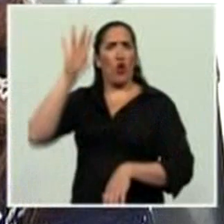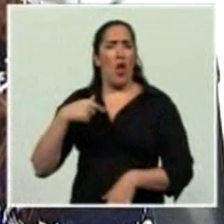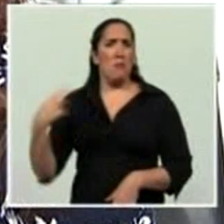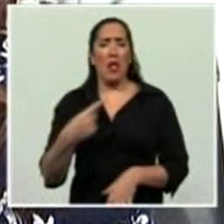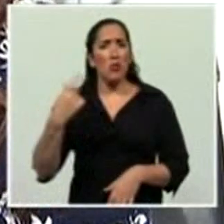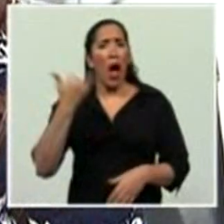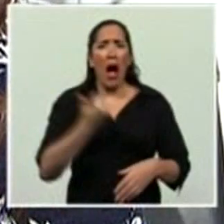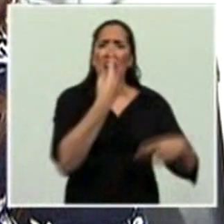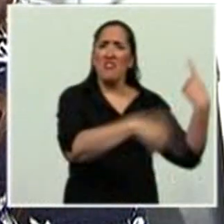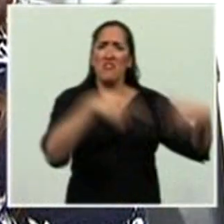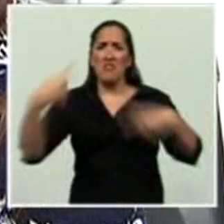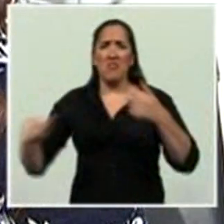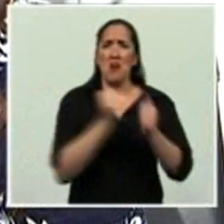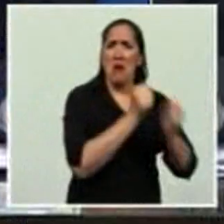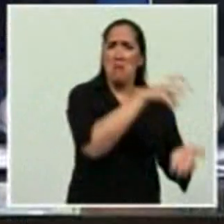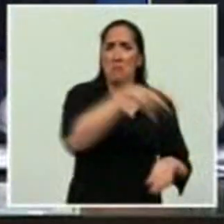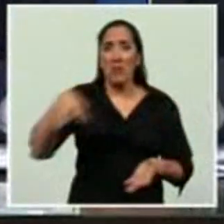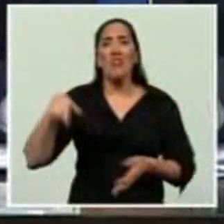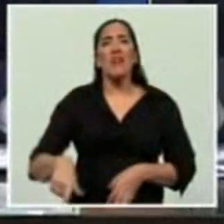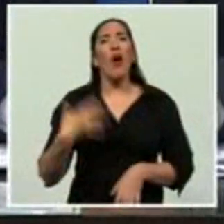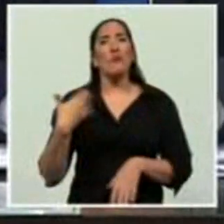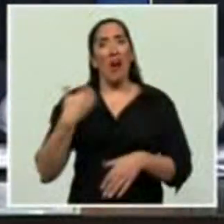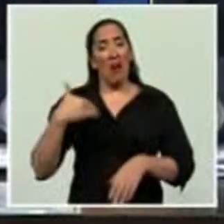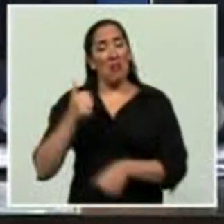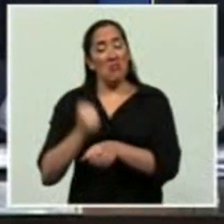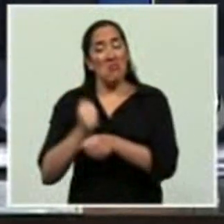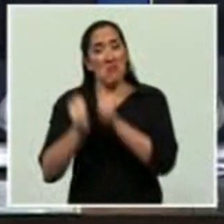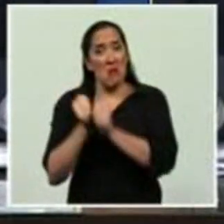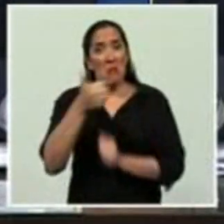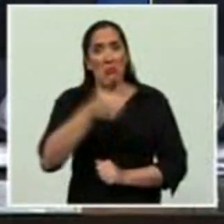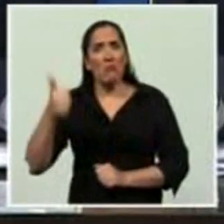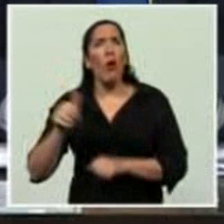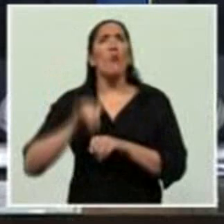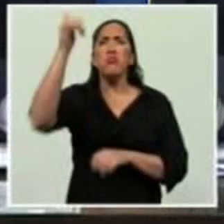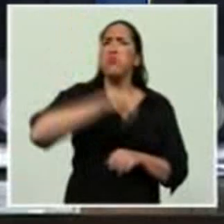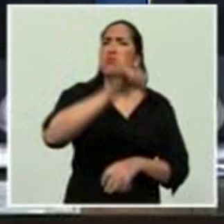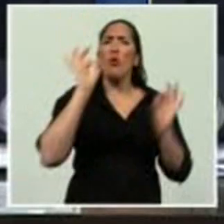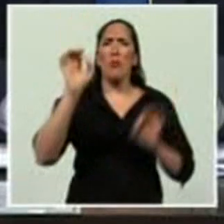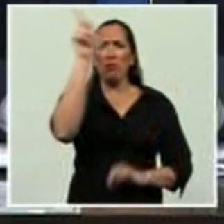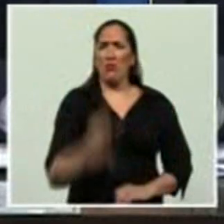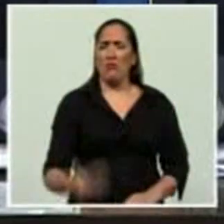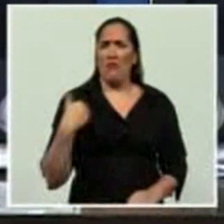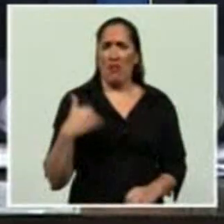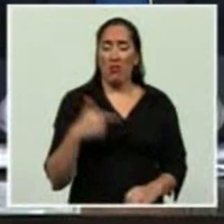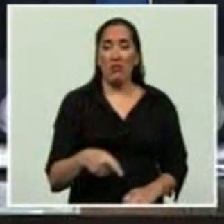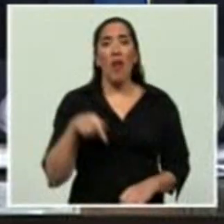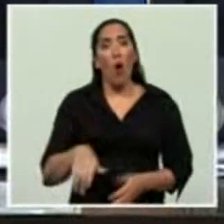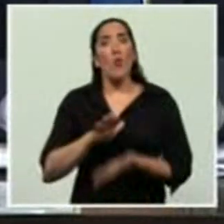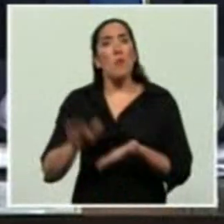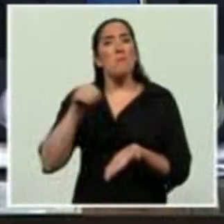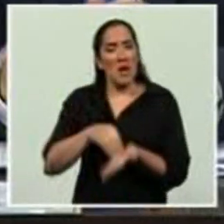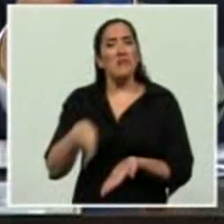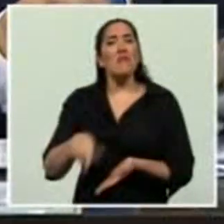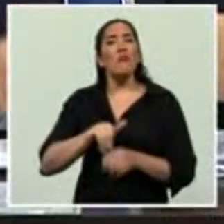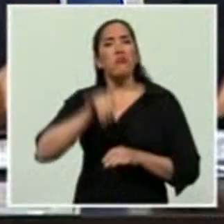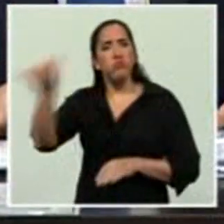eficiente conectando a todo el país y le estaba diciendo recién Mariano recalde al intendente de mar del plata que se agrega un vuelo a mar del plata